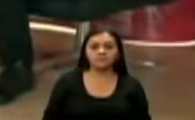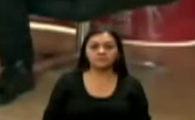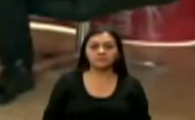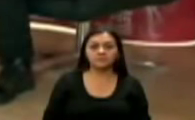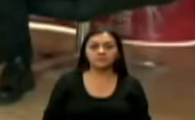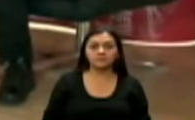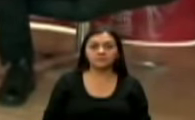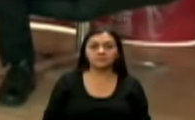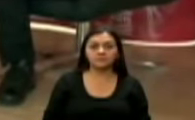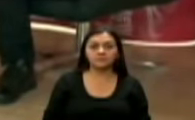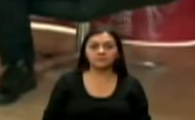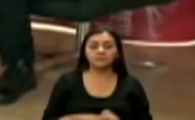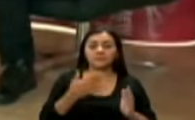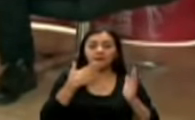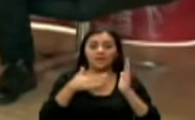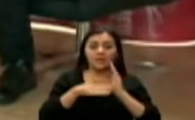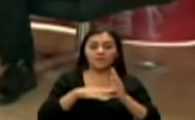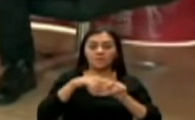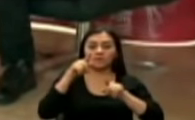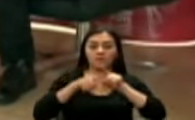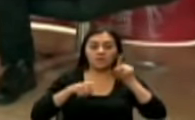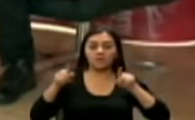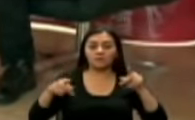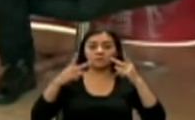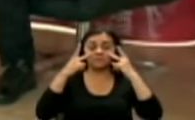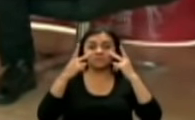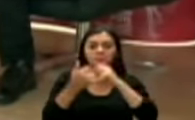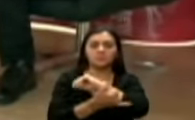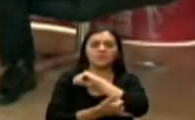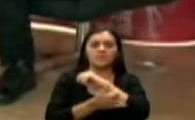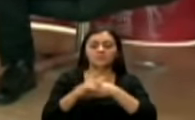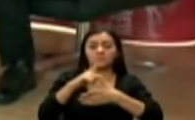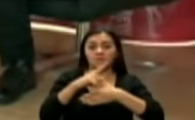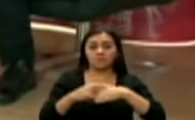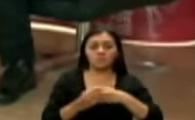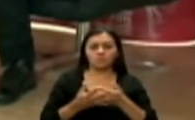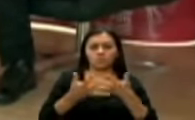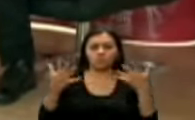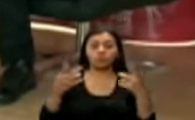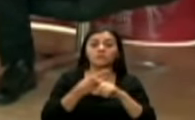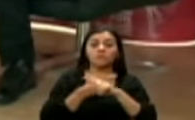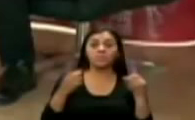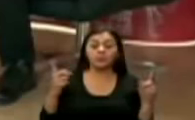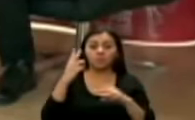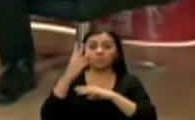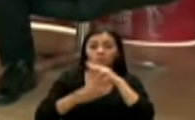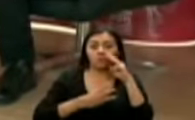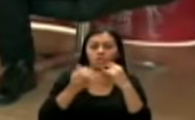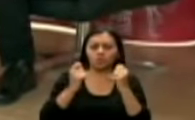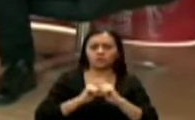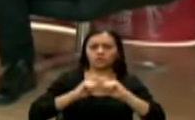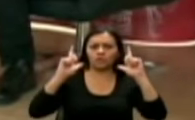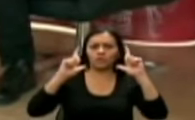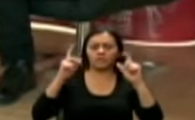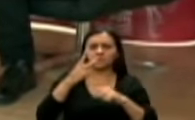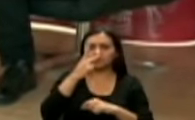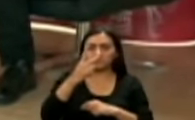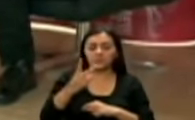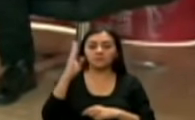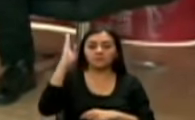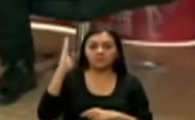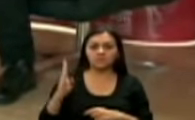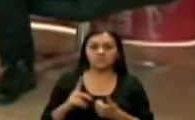Hemos visto algunos ejemplos de lo que ha sucedido en varios países de América Latina, pero sin duda que el mundo se sorprendió de lo que vio en